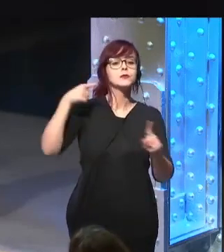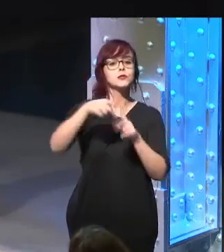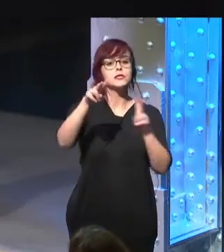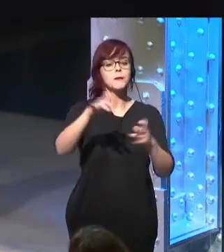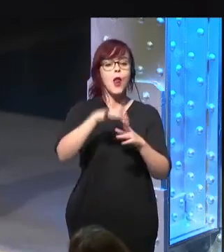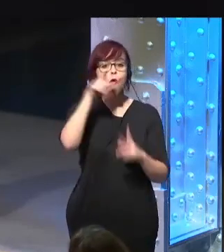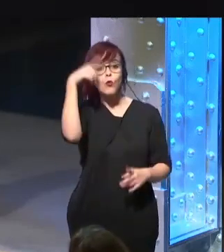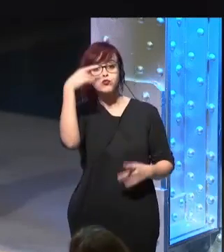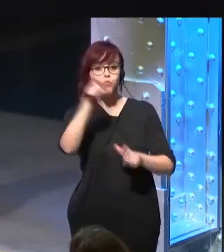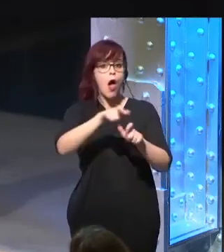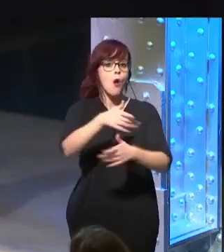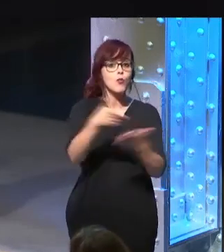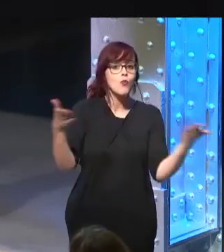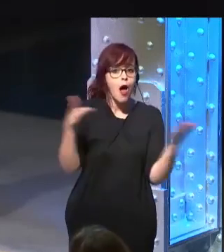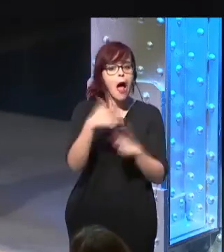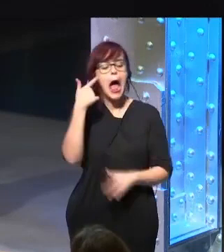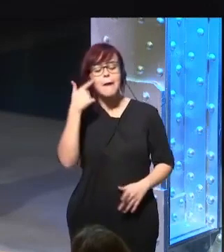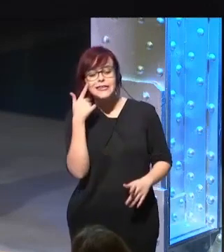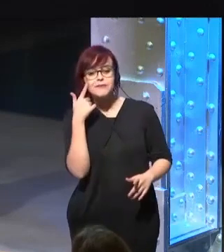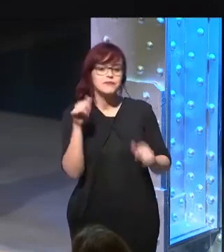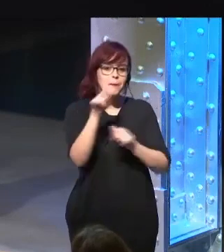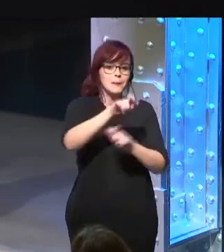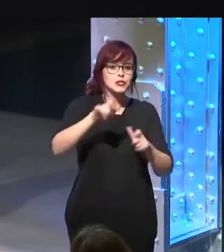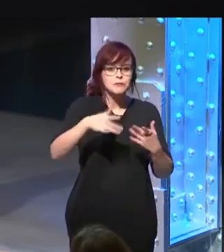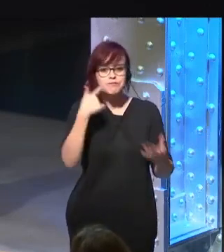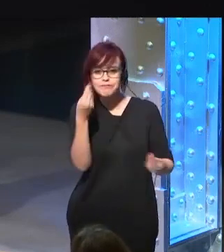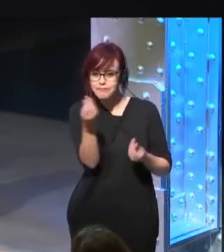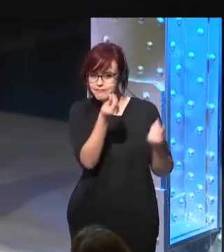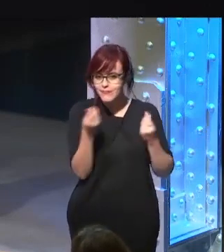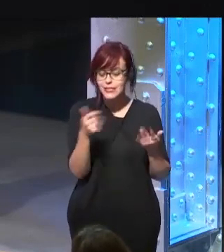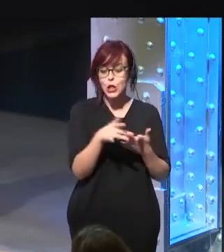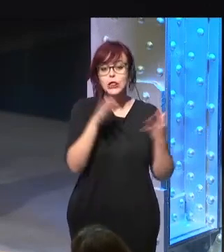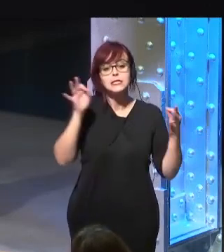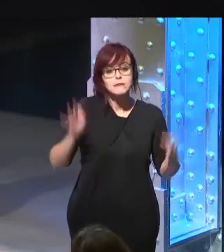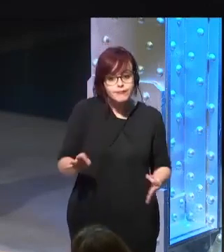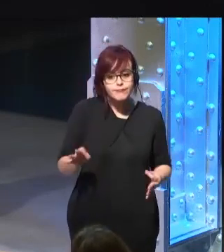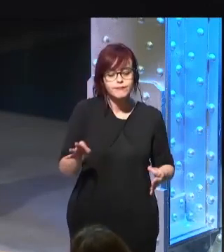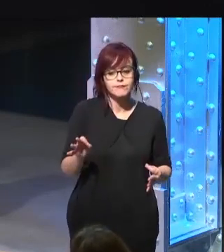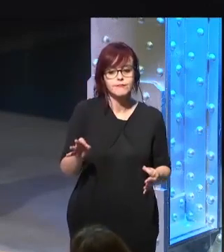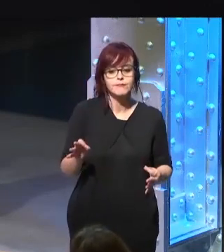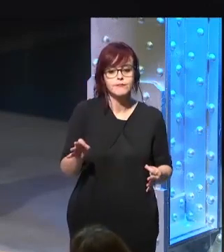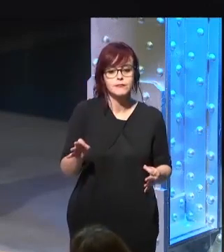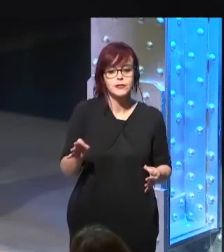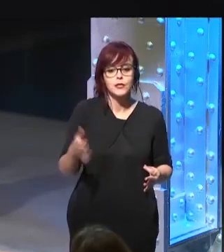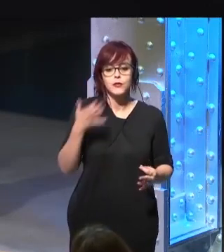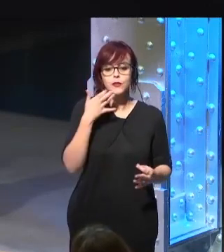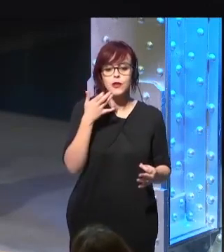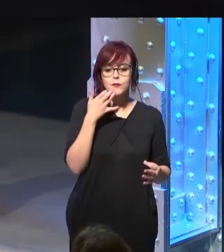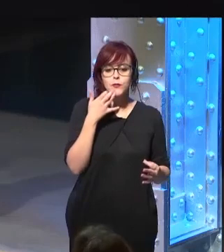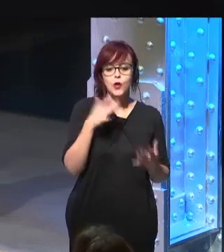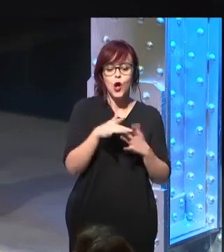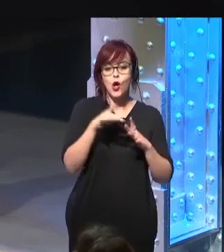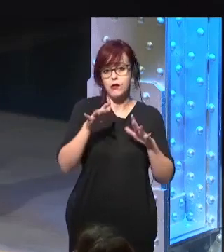está la cultura popular, digamos, ¿no? Ver cómo se mueve. Y hay, por ejemplo, yo